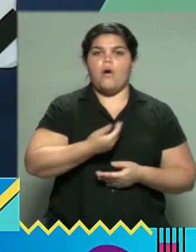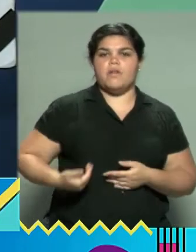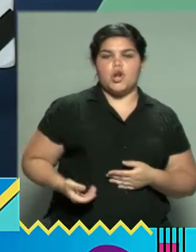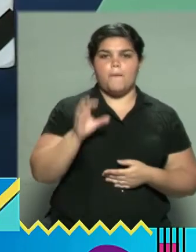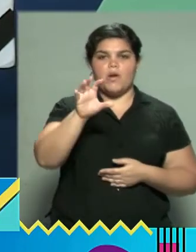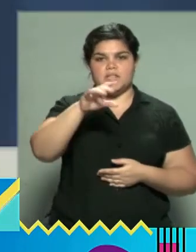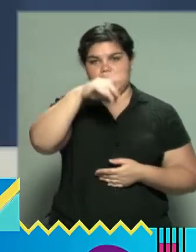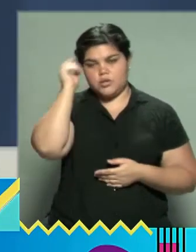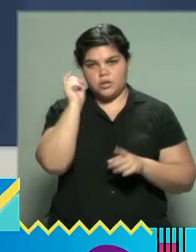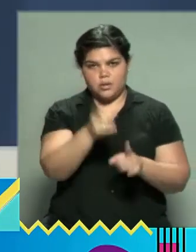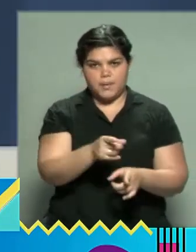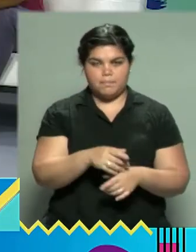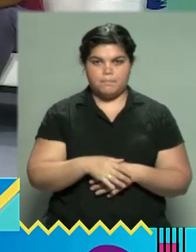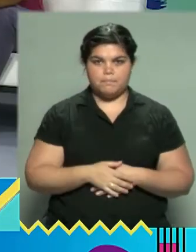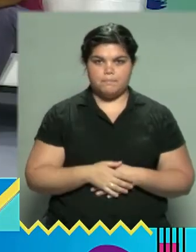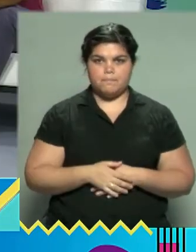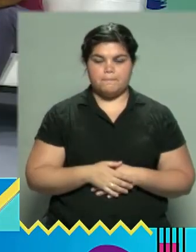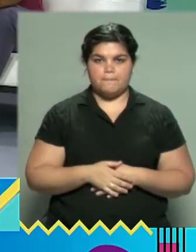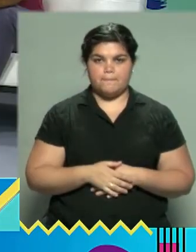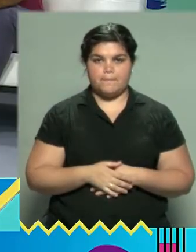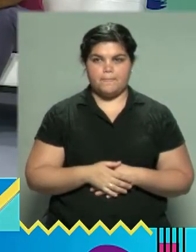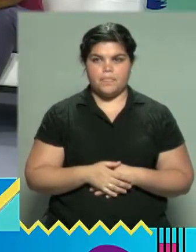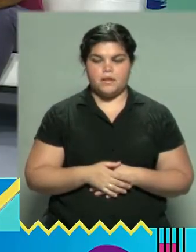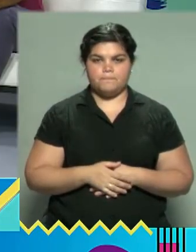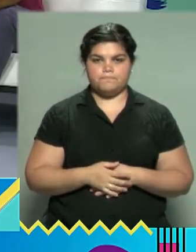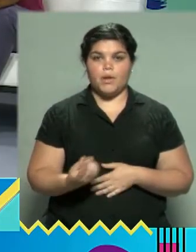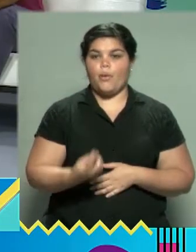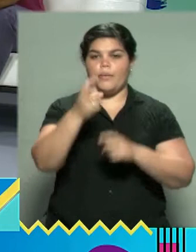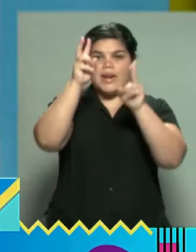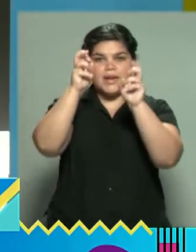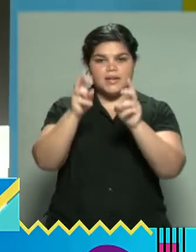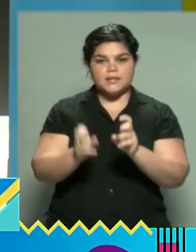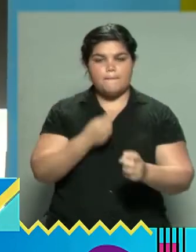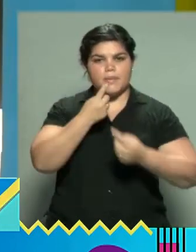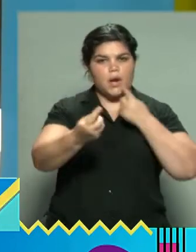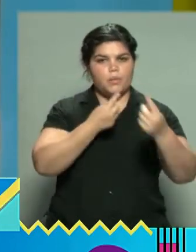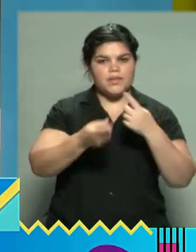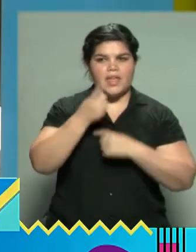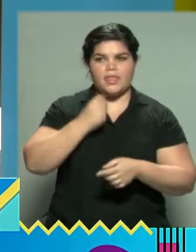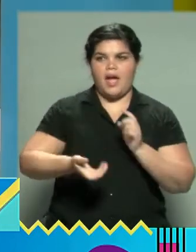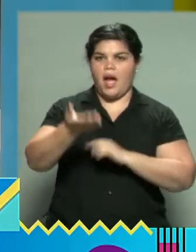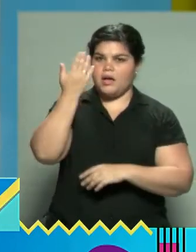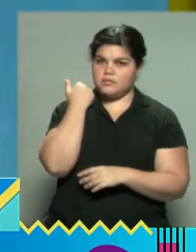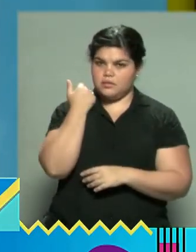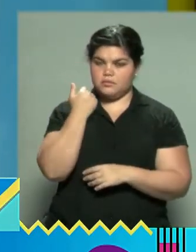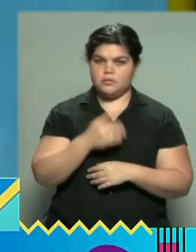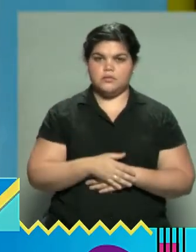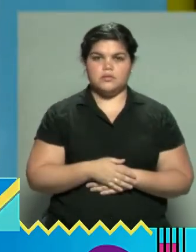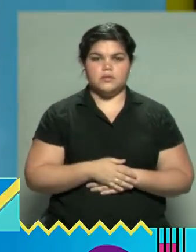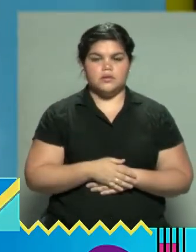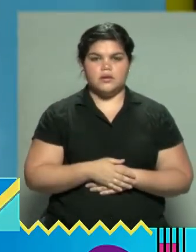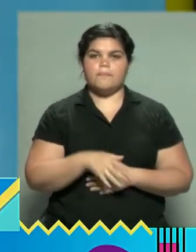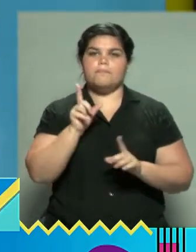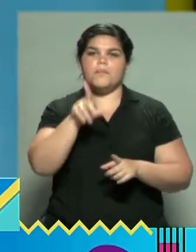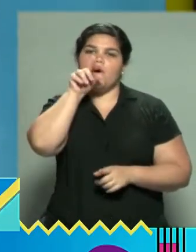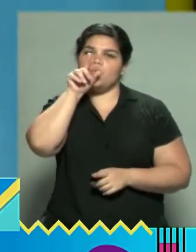nacional. Bien, uno de los análisis de las preguntas que más se veían ayer, sobre todo revisando el Twitter,